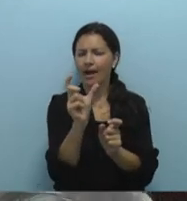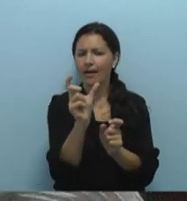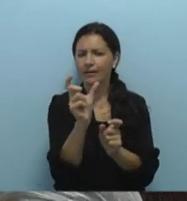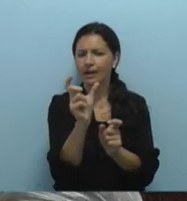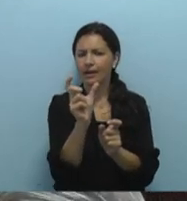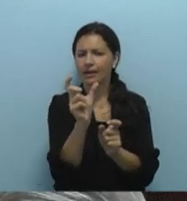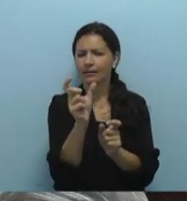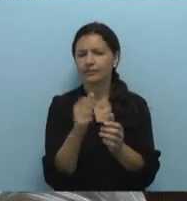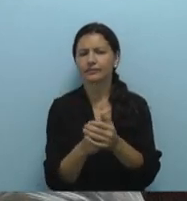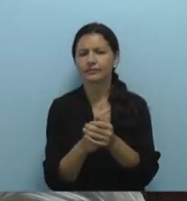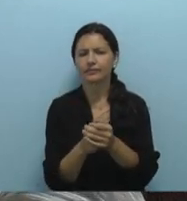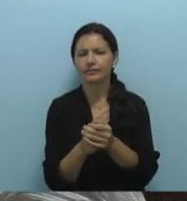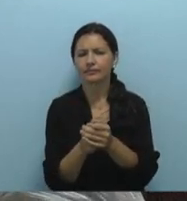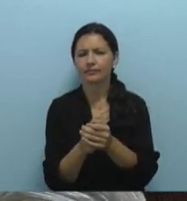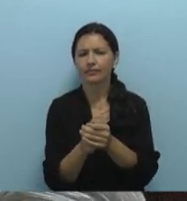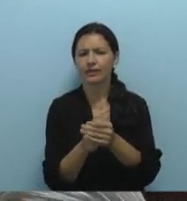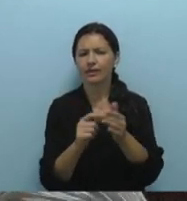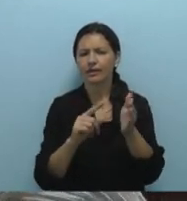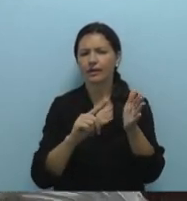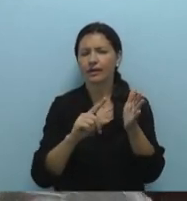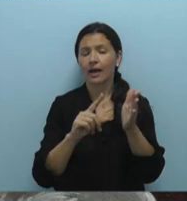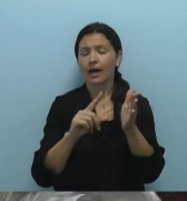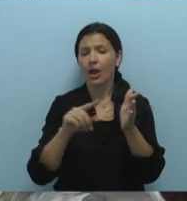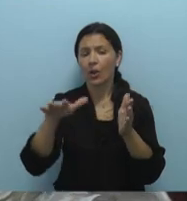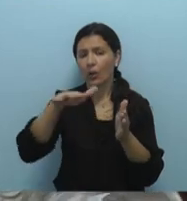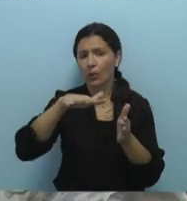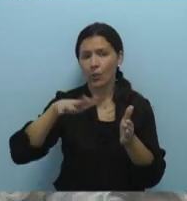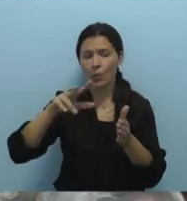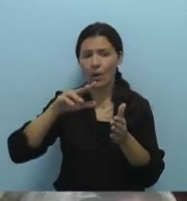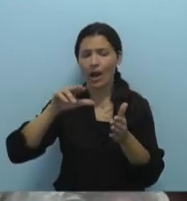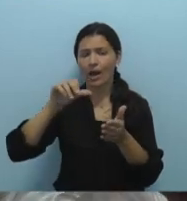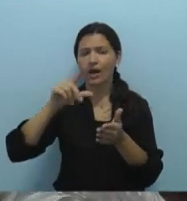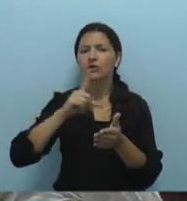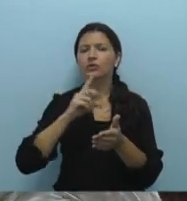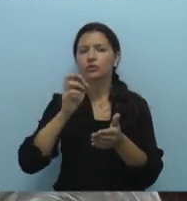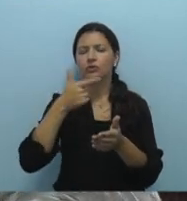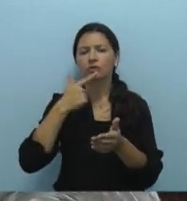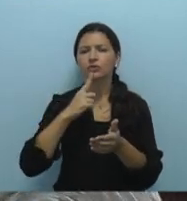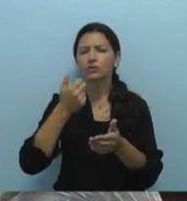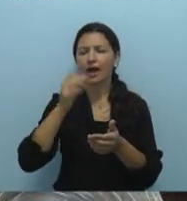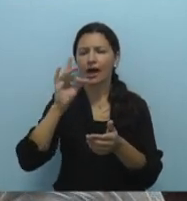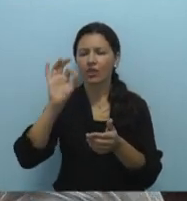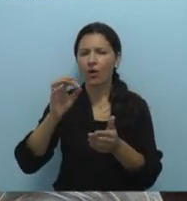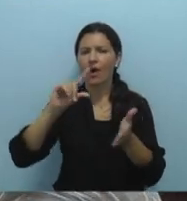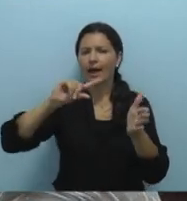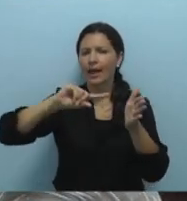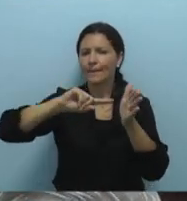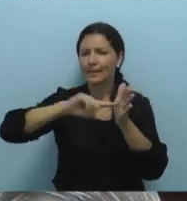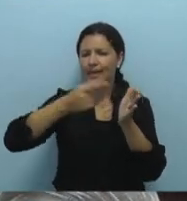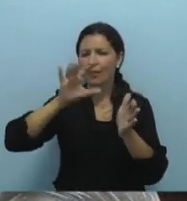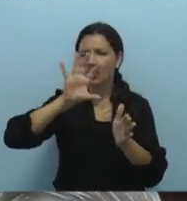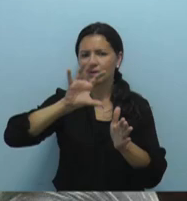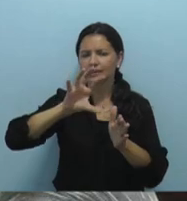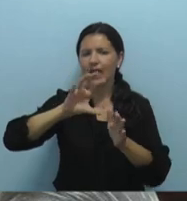era que se declara la ciudad de Tostado, departamento 9 de julio, capital provincial de los